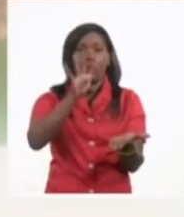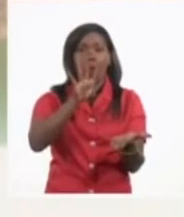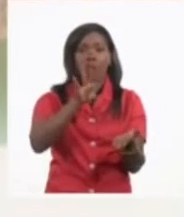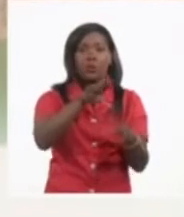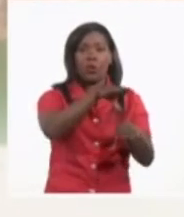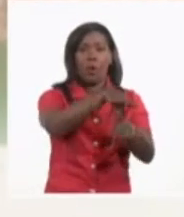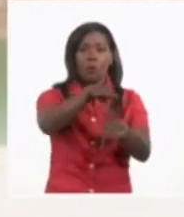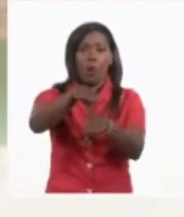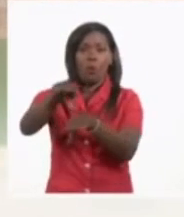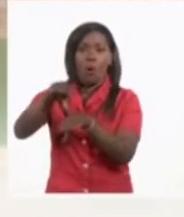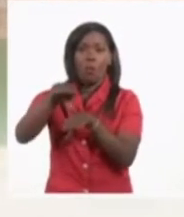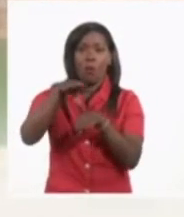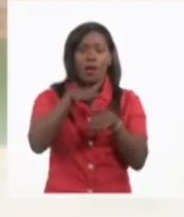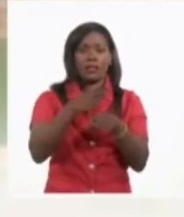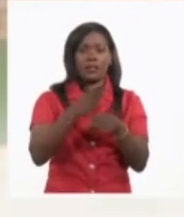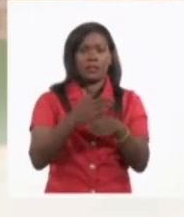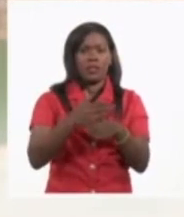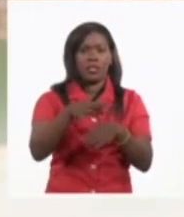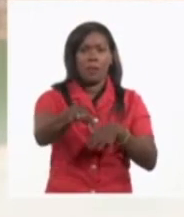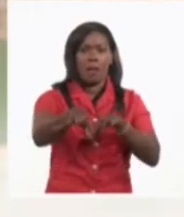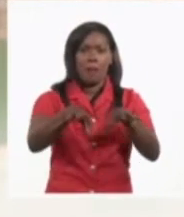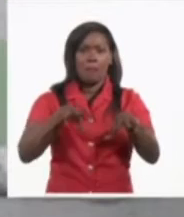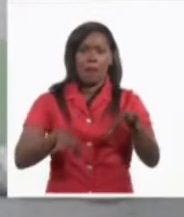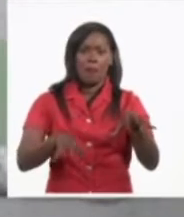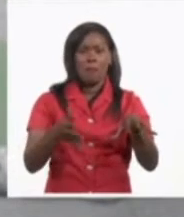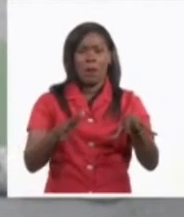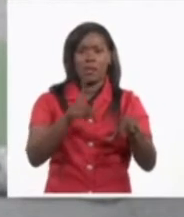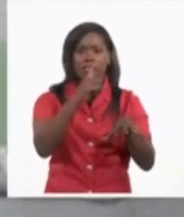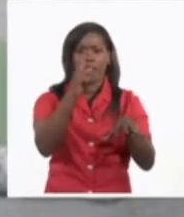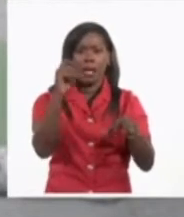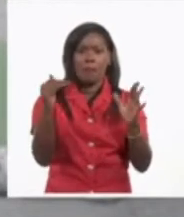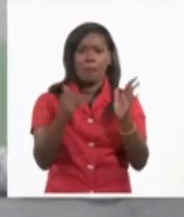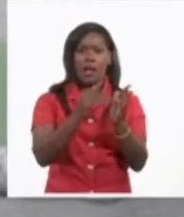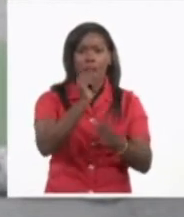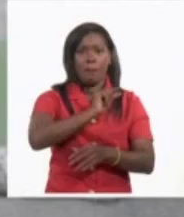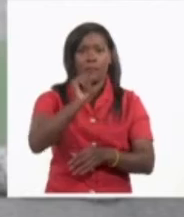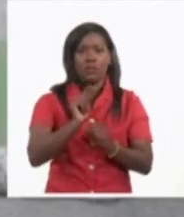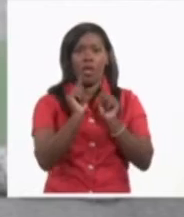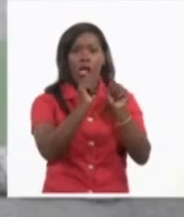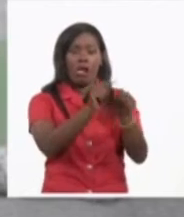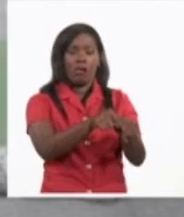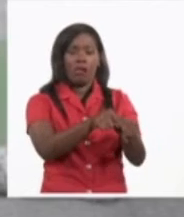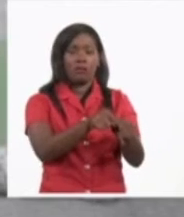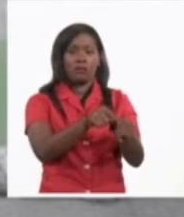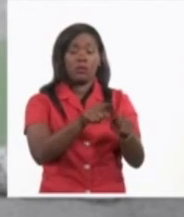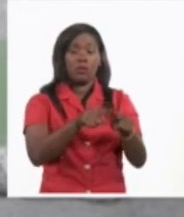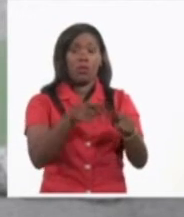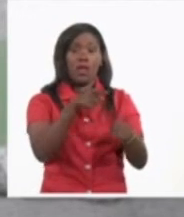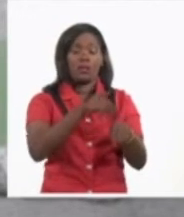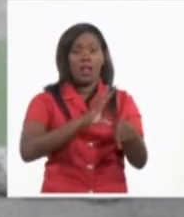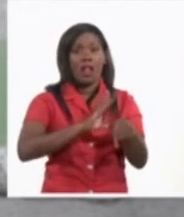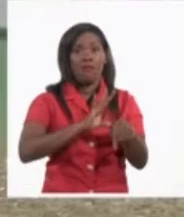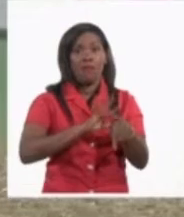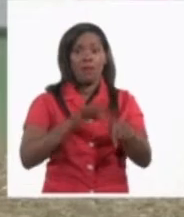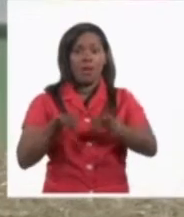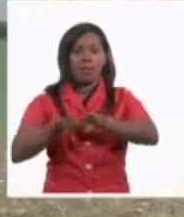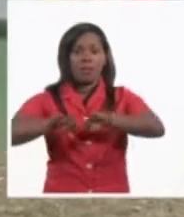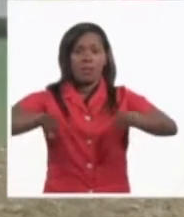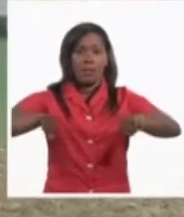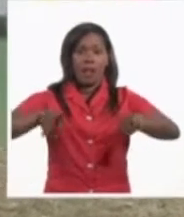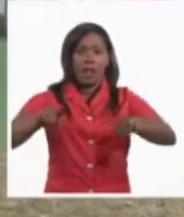ubicados en diferentes partes con casi 100.000 personas, incluidos etíopes, eritreos, somalíes y de